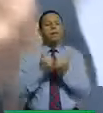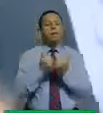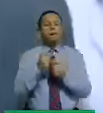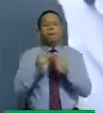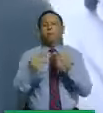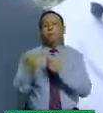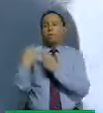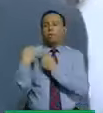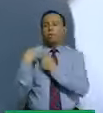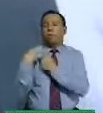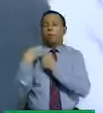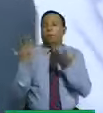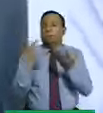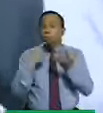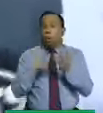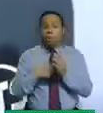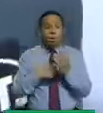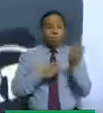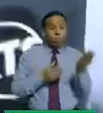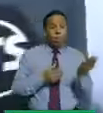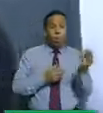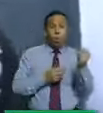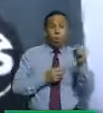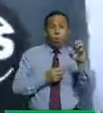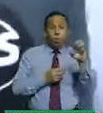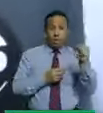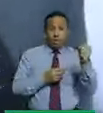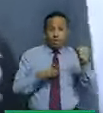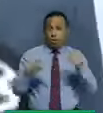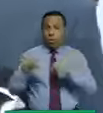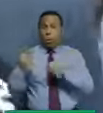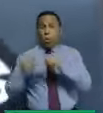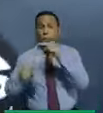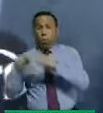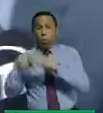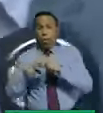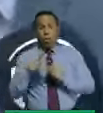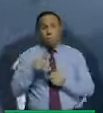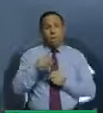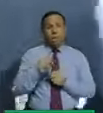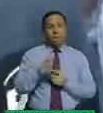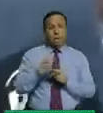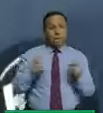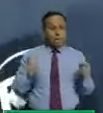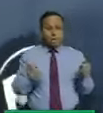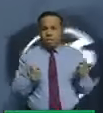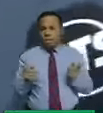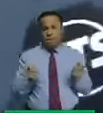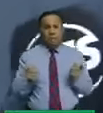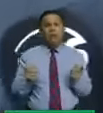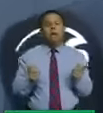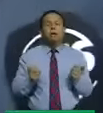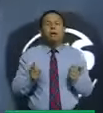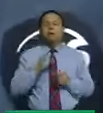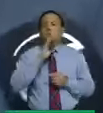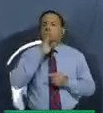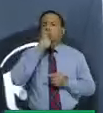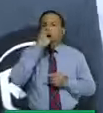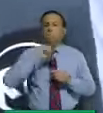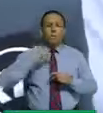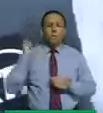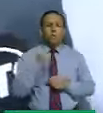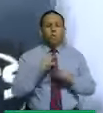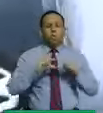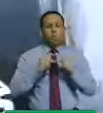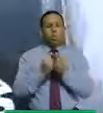gobierno entre UNES y Construye. Bueno, el Partido Social Cristiano siempre ha tenido una postura coherente con